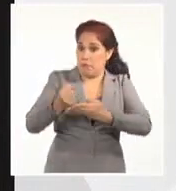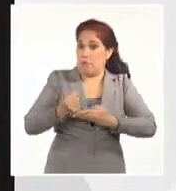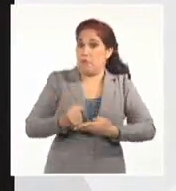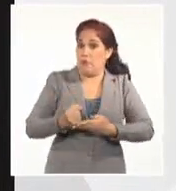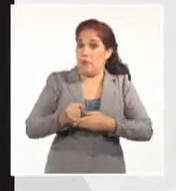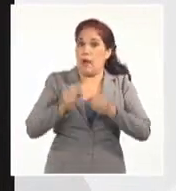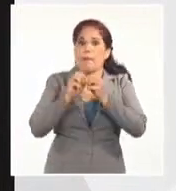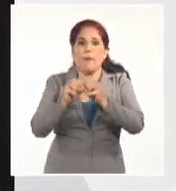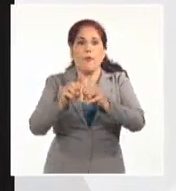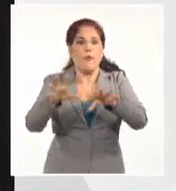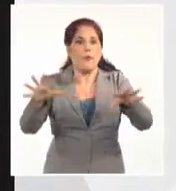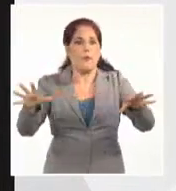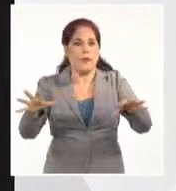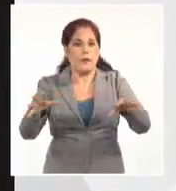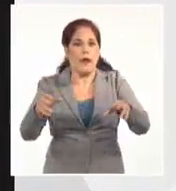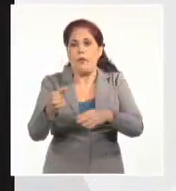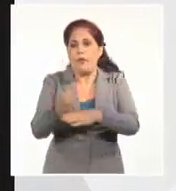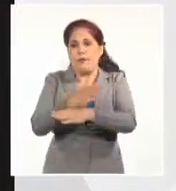publicaron que